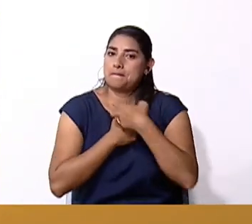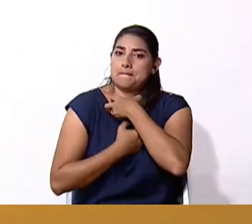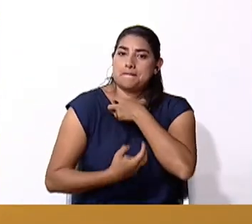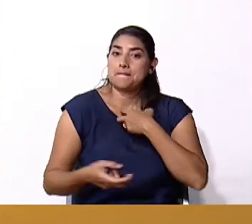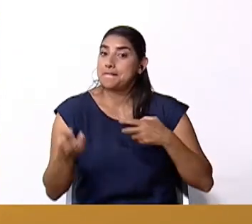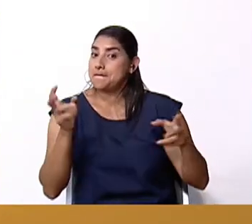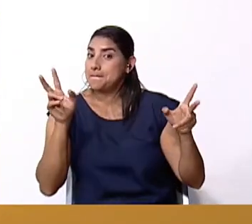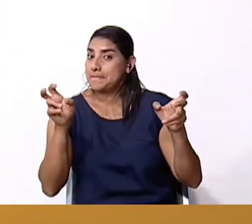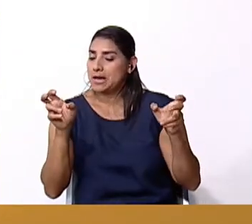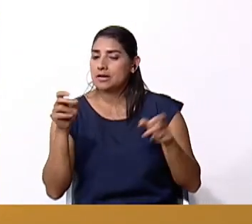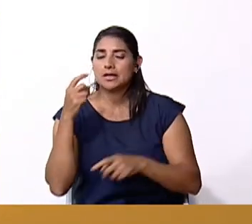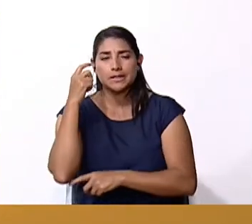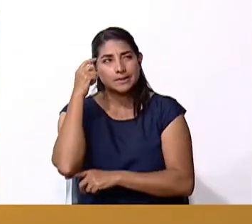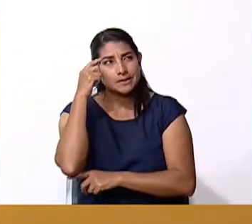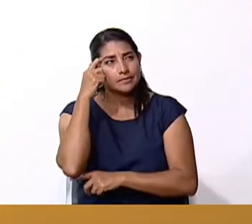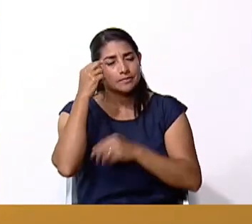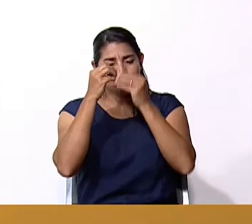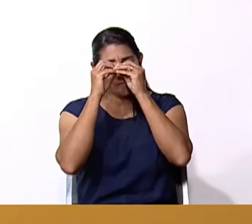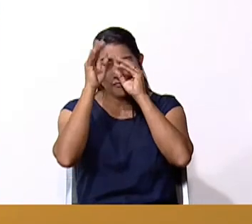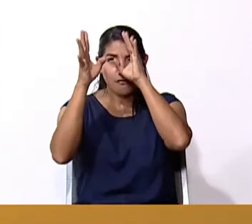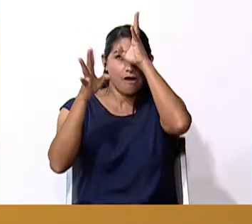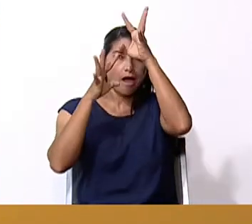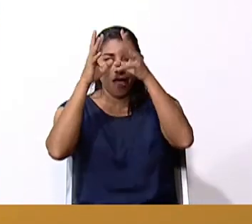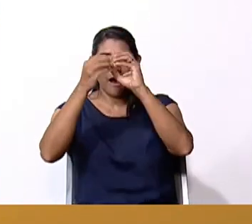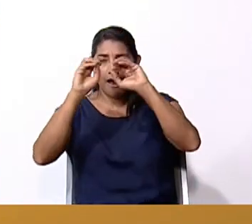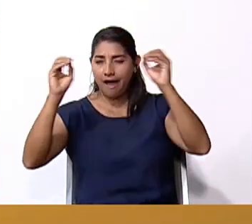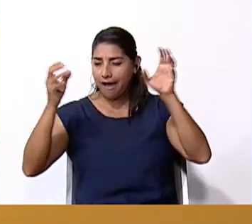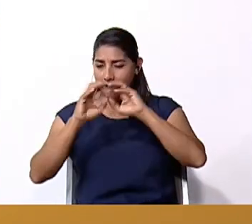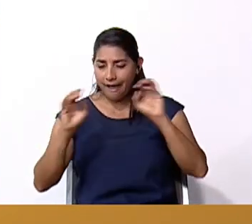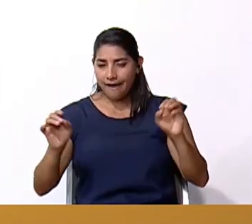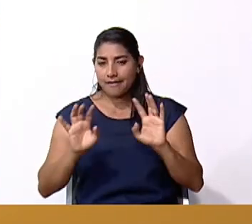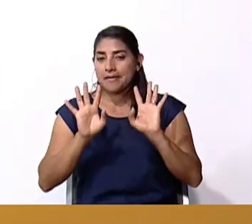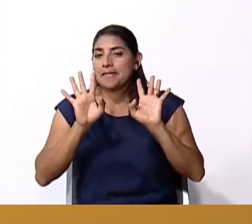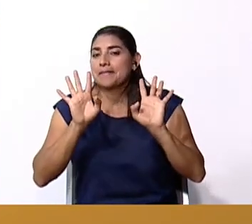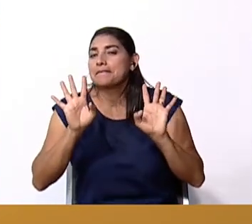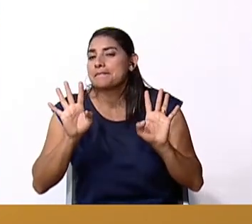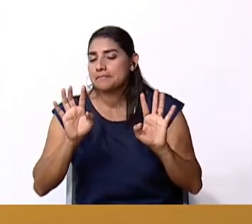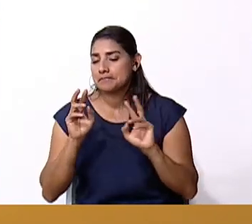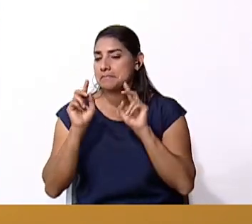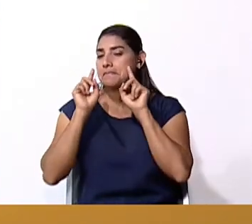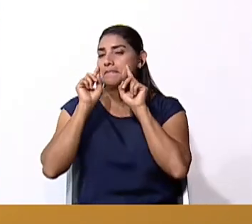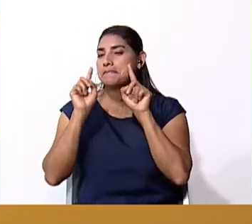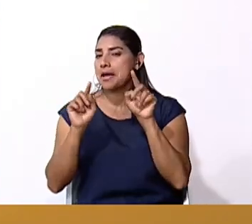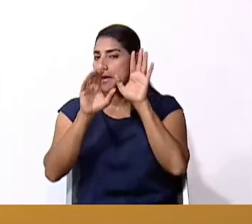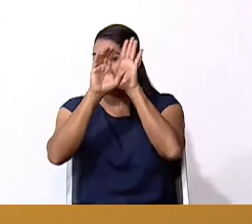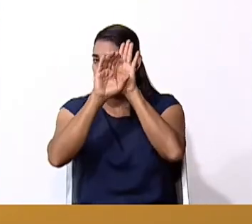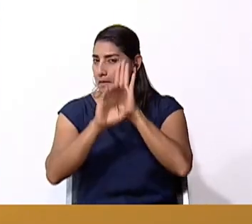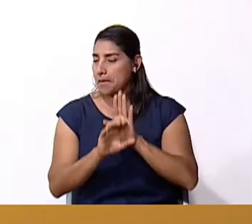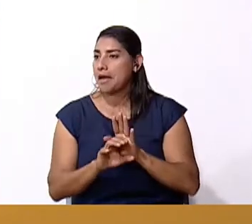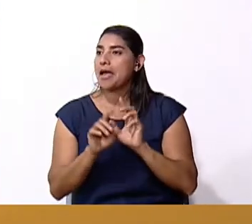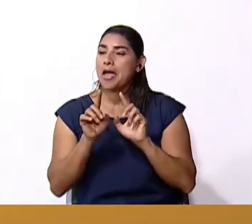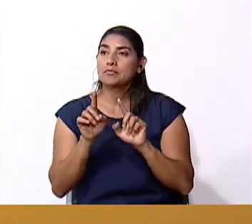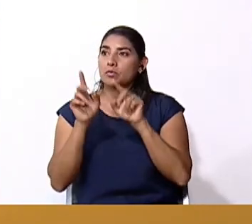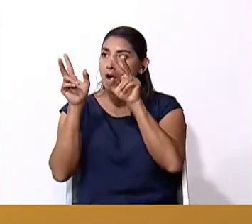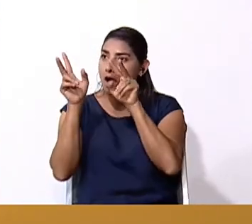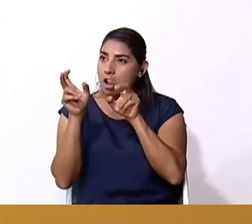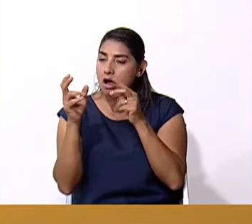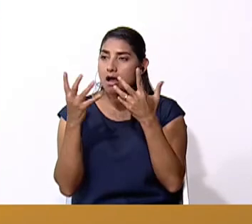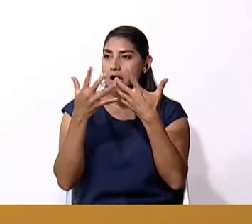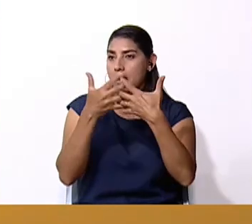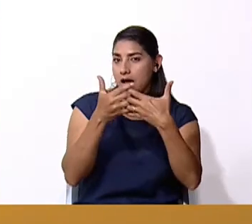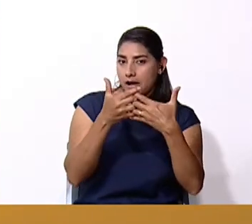Muy bien, yo sé que se les ocurren muchas oraciones, pero les voy a presentar unas. De esta manera ustedes van a